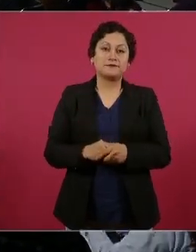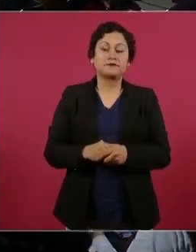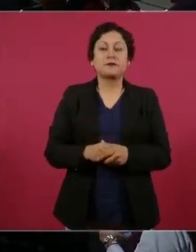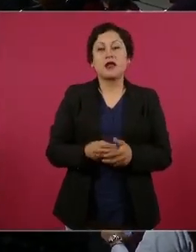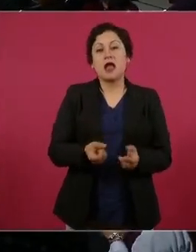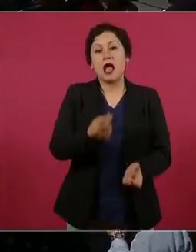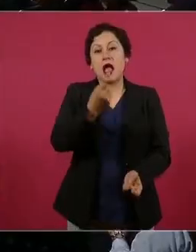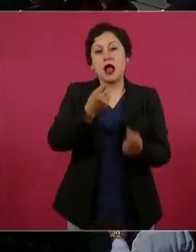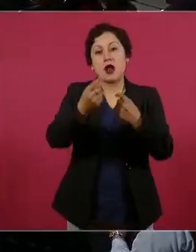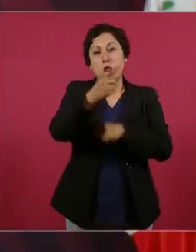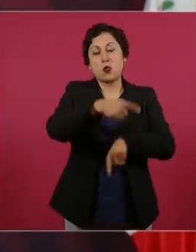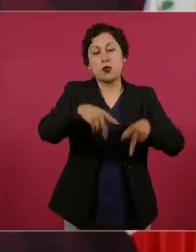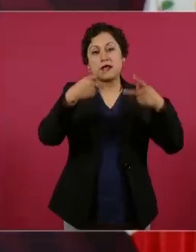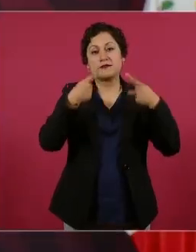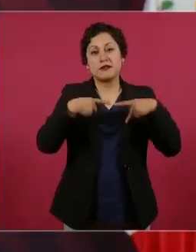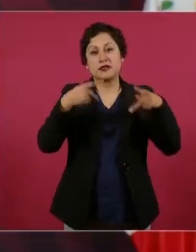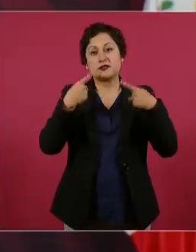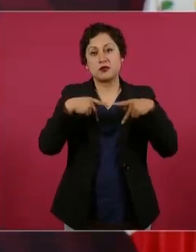adversarios